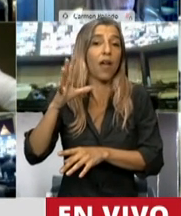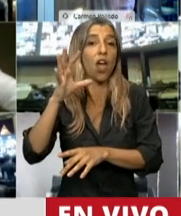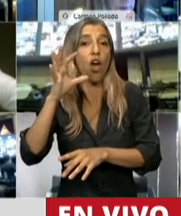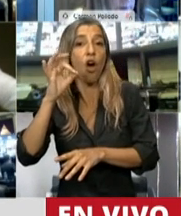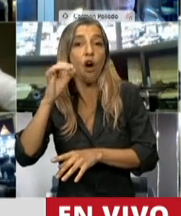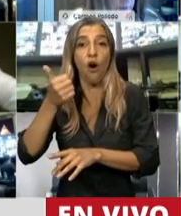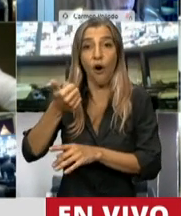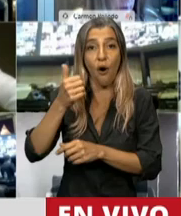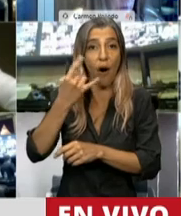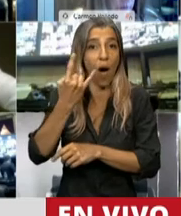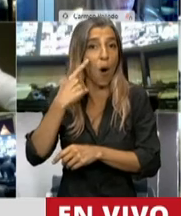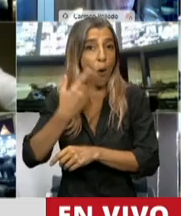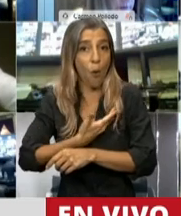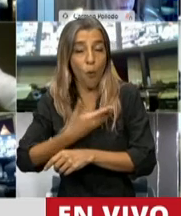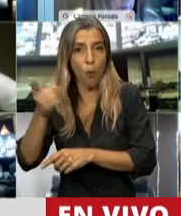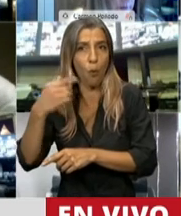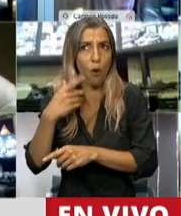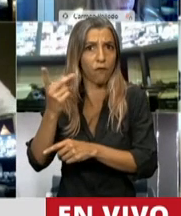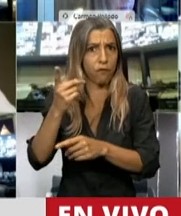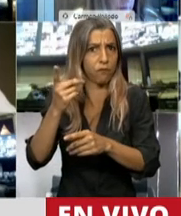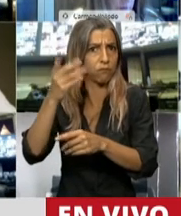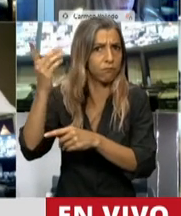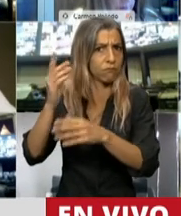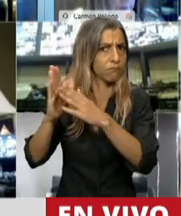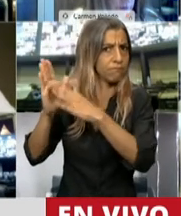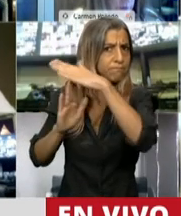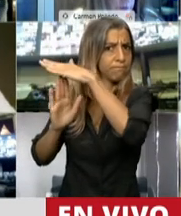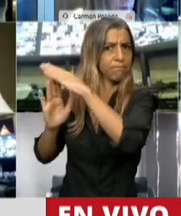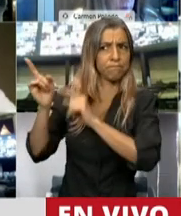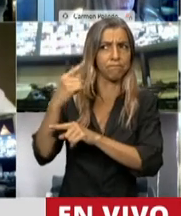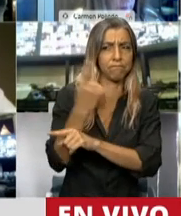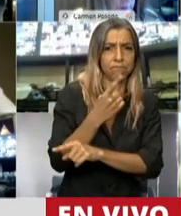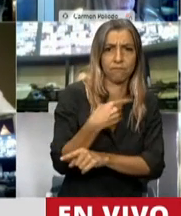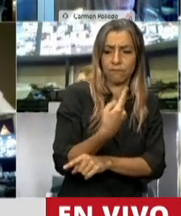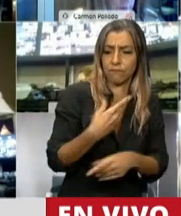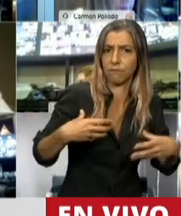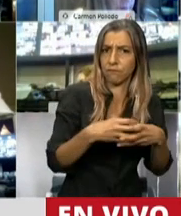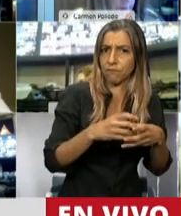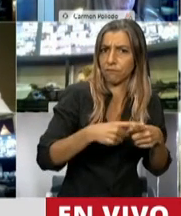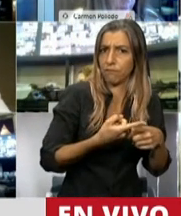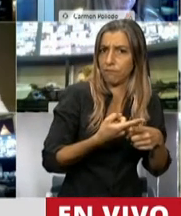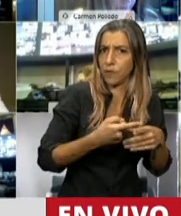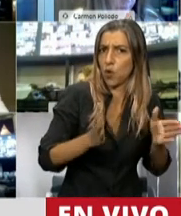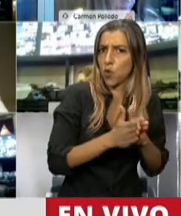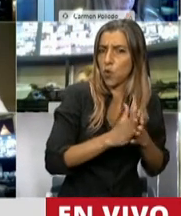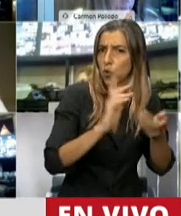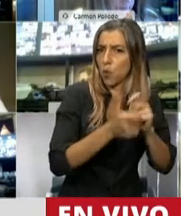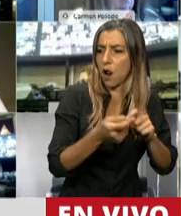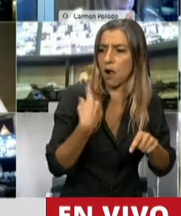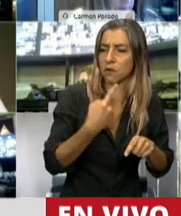juntos por el cambio nos encontramos que y haber llevado en algunos casos a juicio oral estos temas